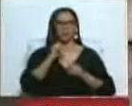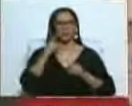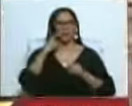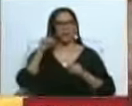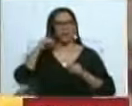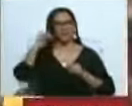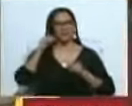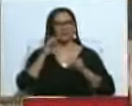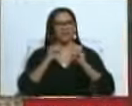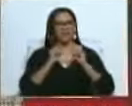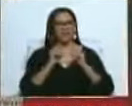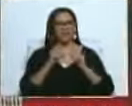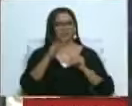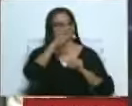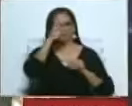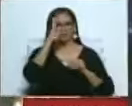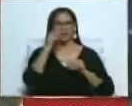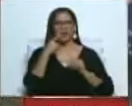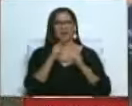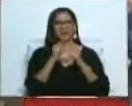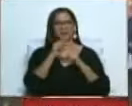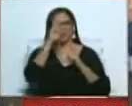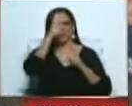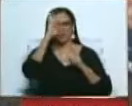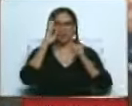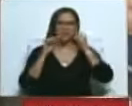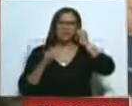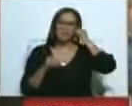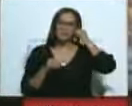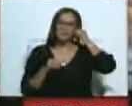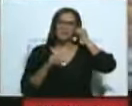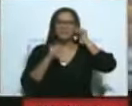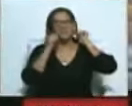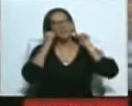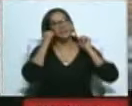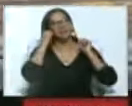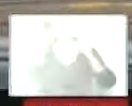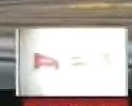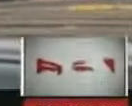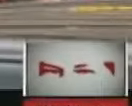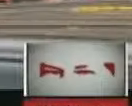hablando. Vamos a ver la palabra de Diosdado. Me toca a mí.